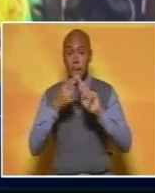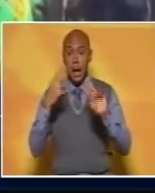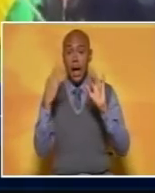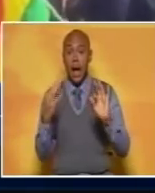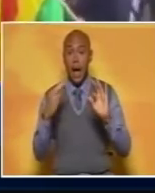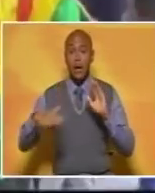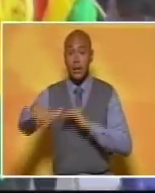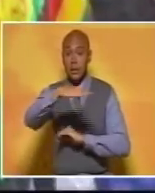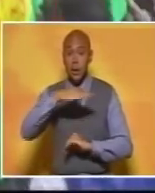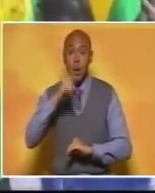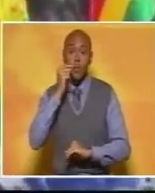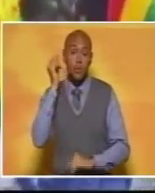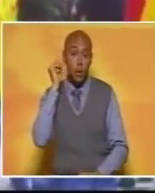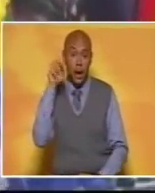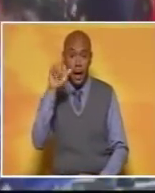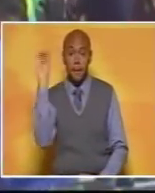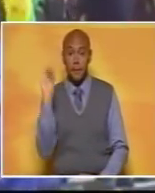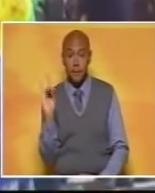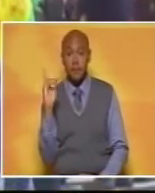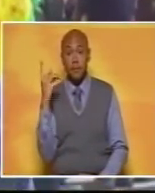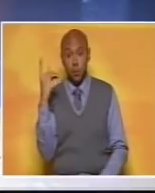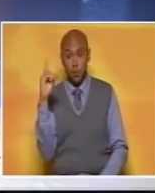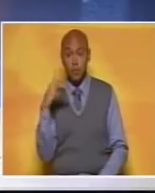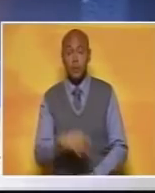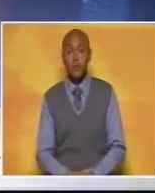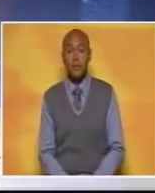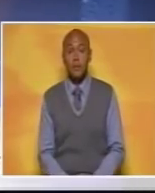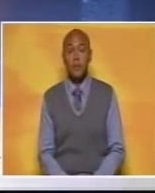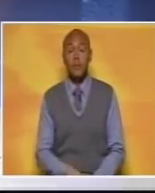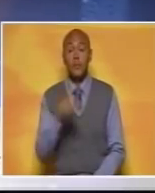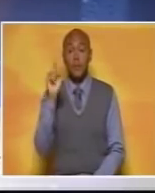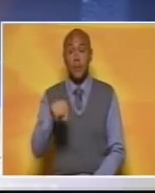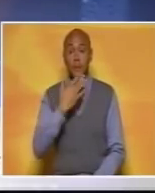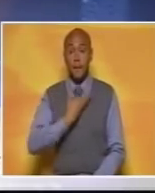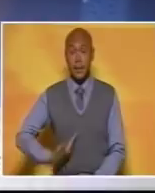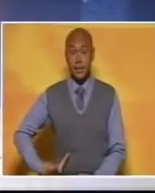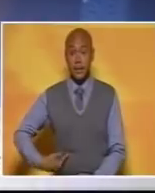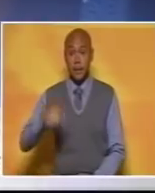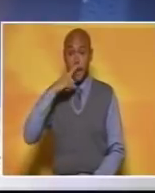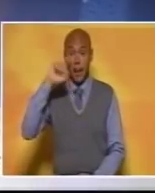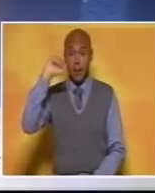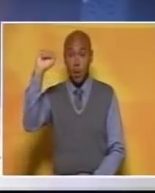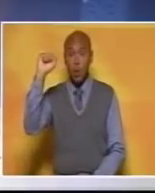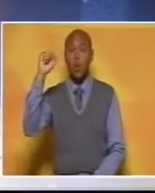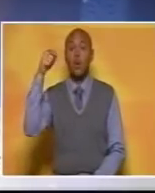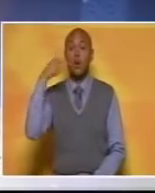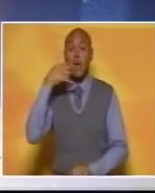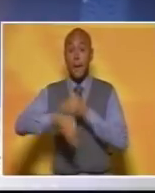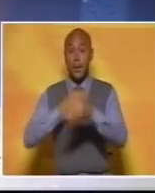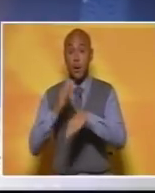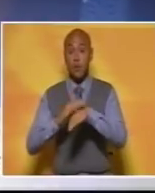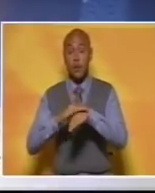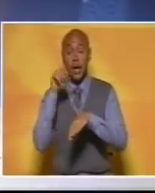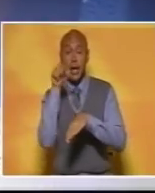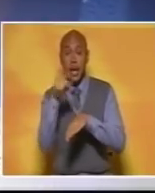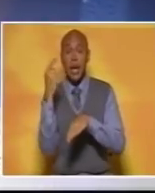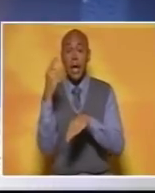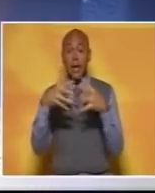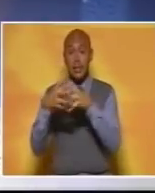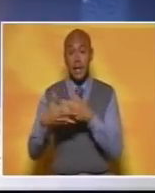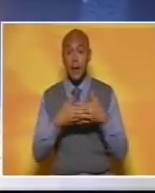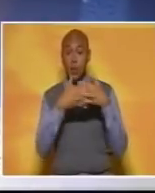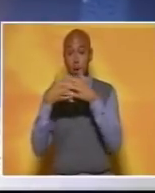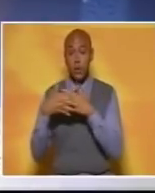convivencia pacífica en dicha nación. El presidente de la República, Nicolás Maduro, denunció que el gobierno de Estados